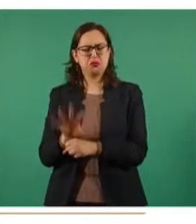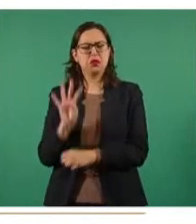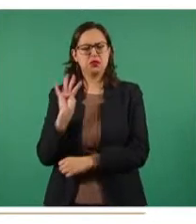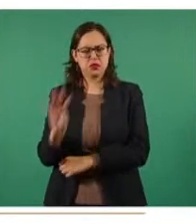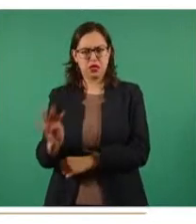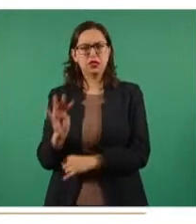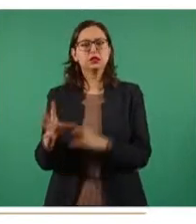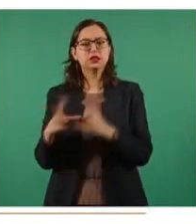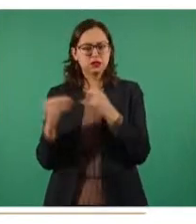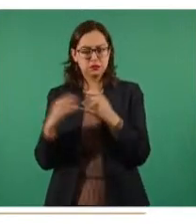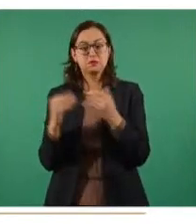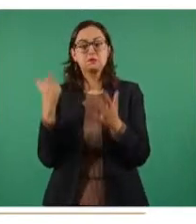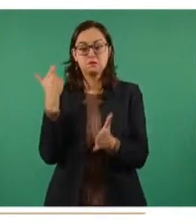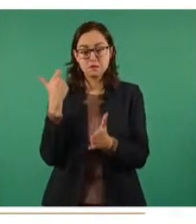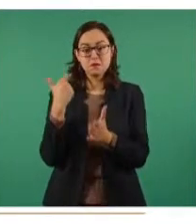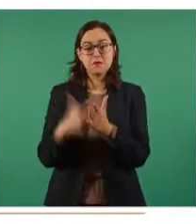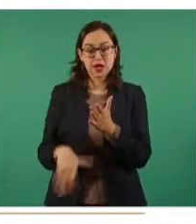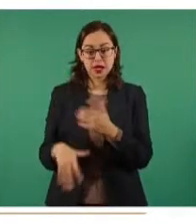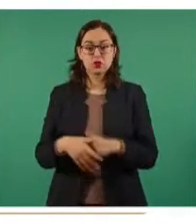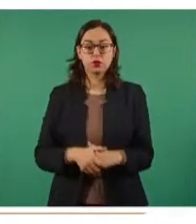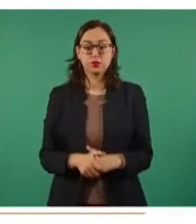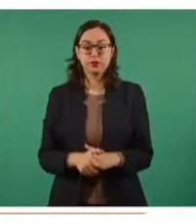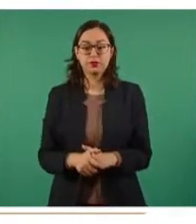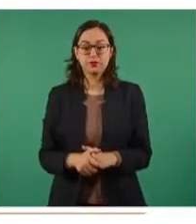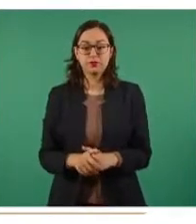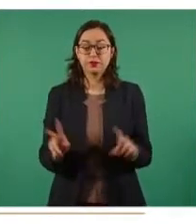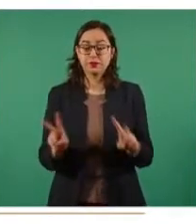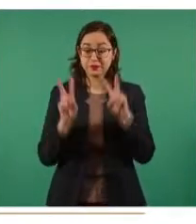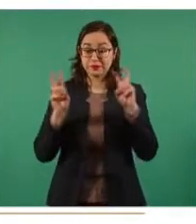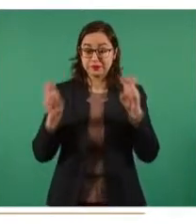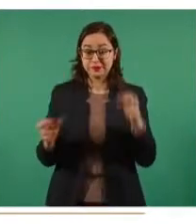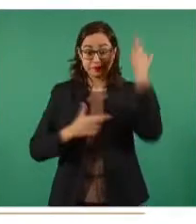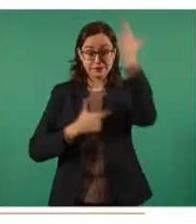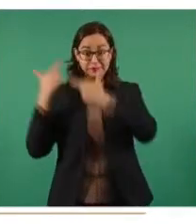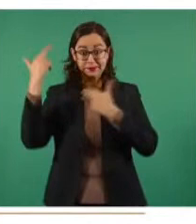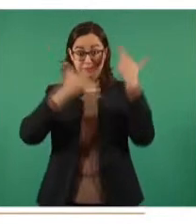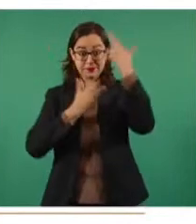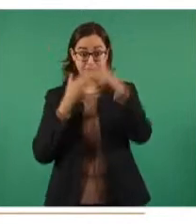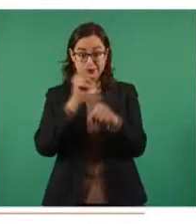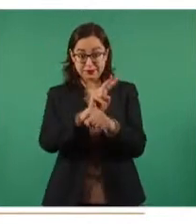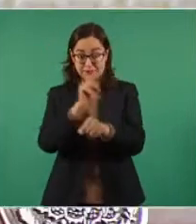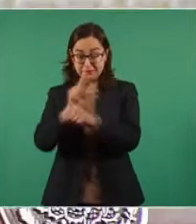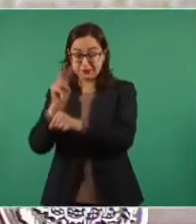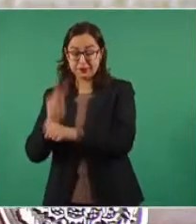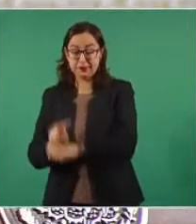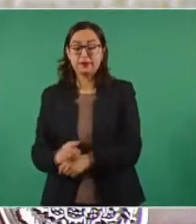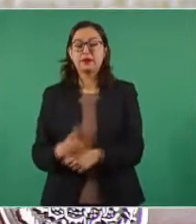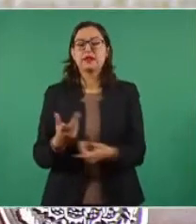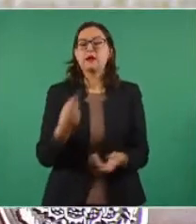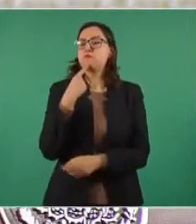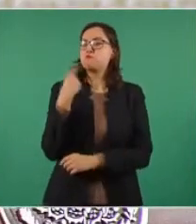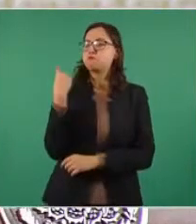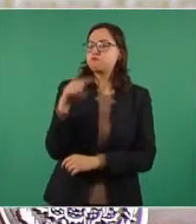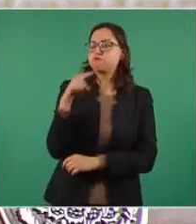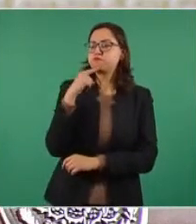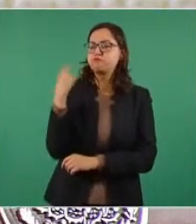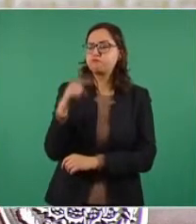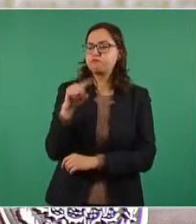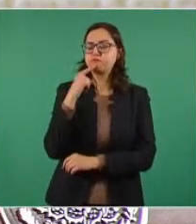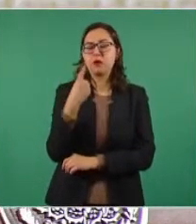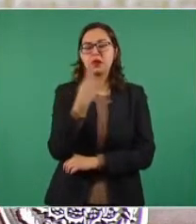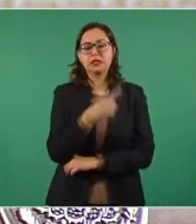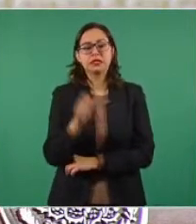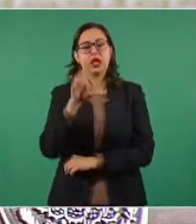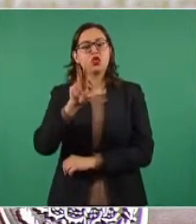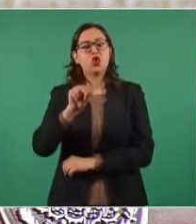la opción más económica en temas de verificación atendimos 192 quejas o denuncias a través de